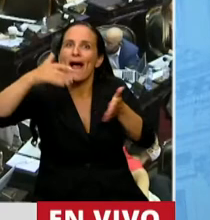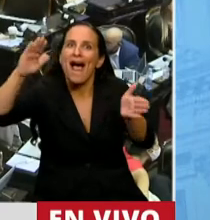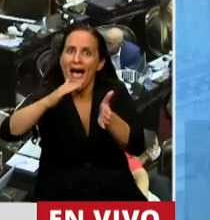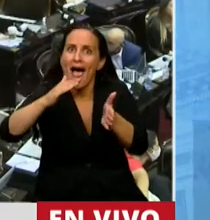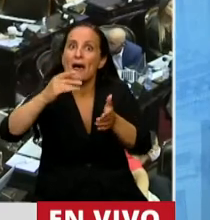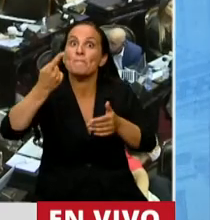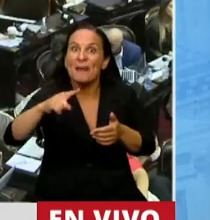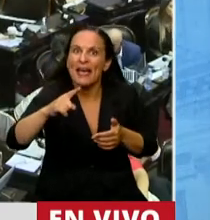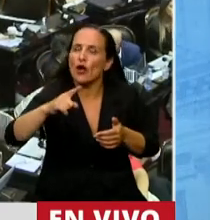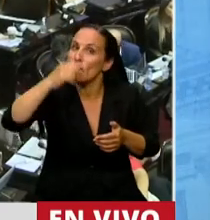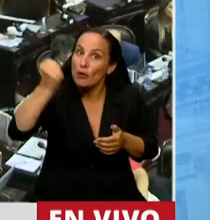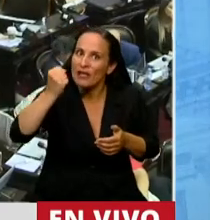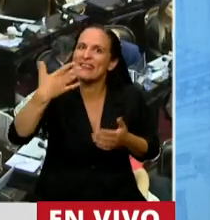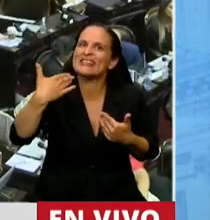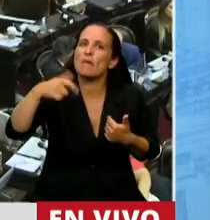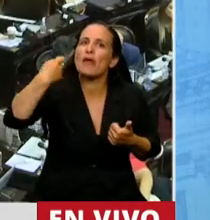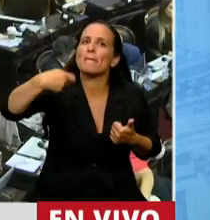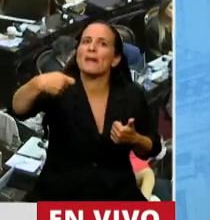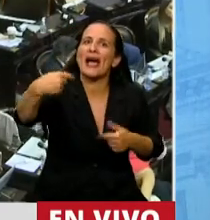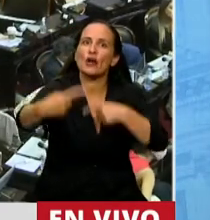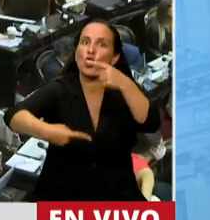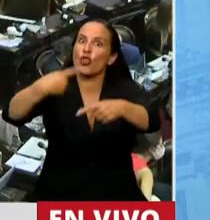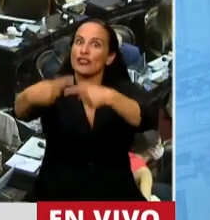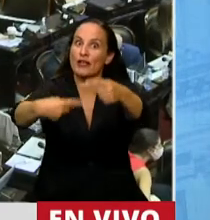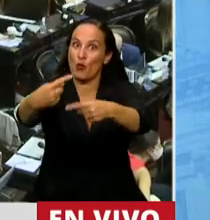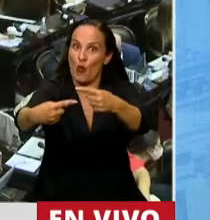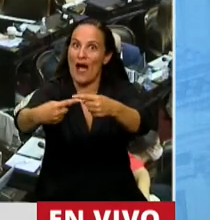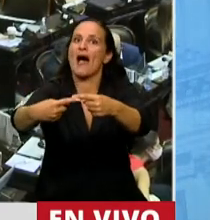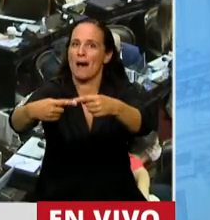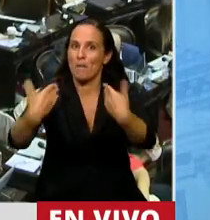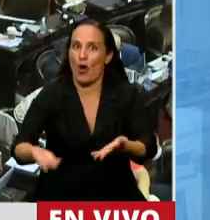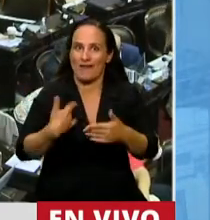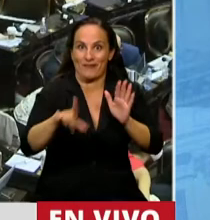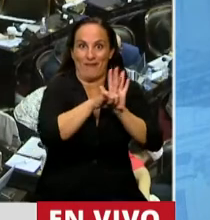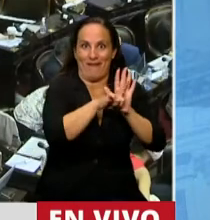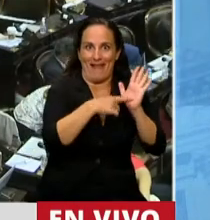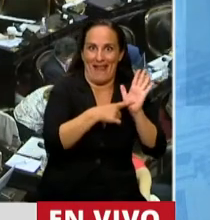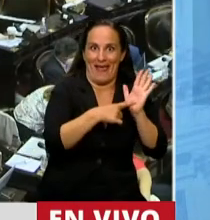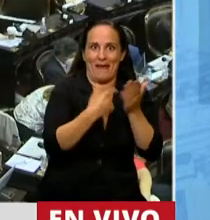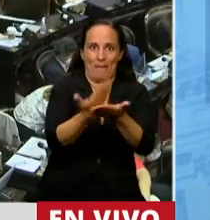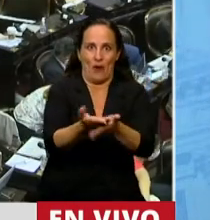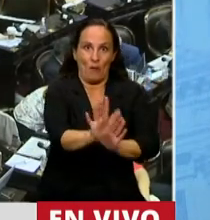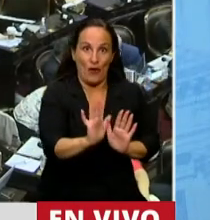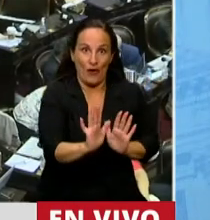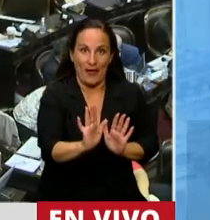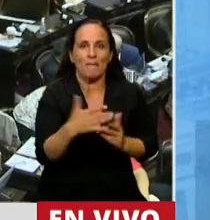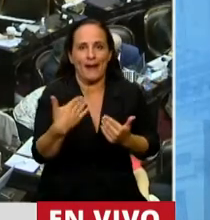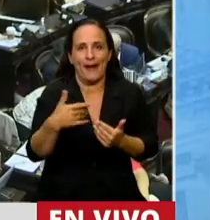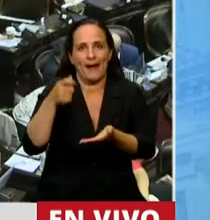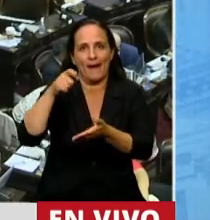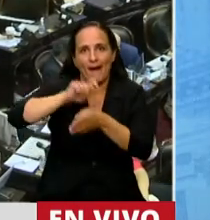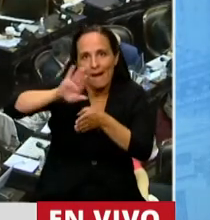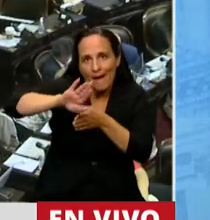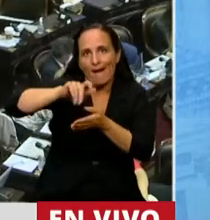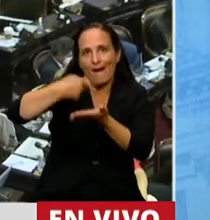sostenible y es lo que esta ley le está proponiendo al pueblo argentino y espero la